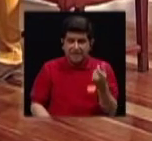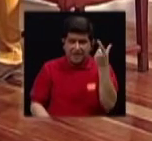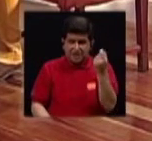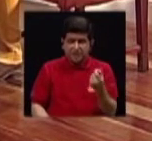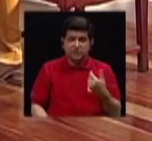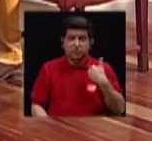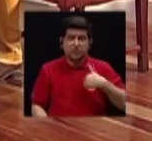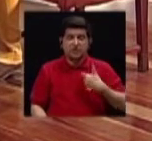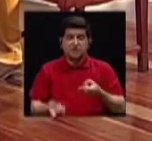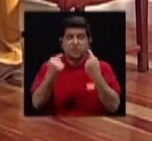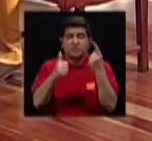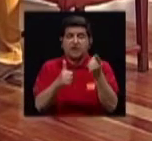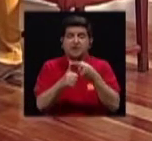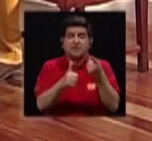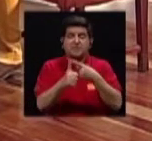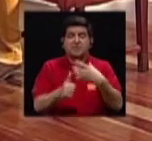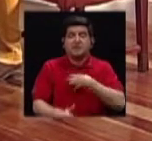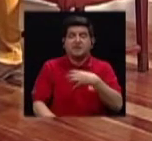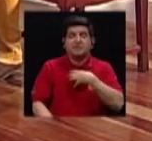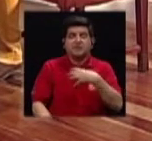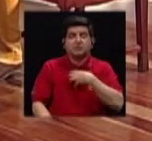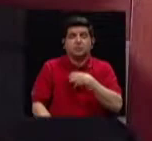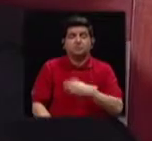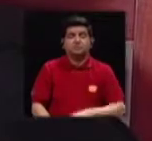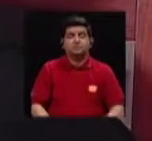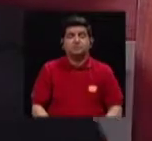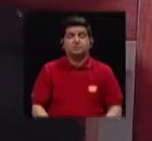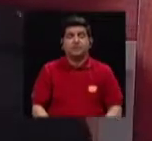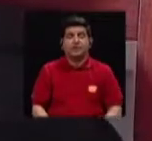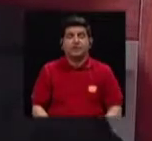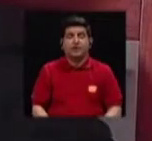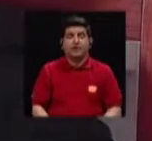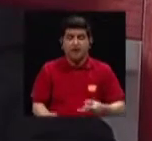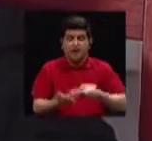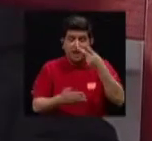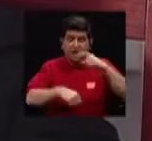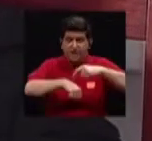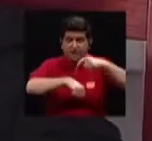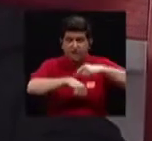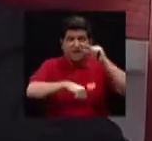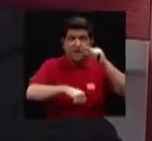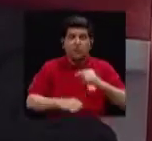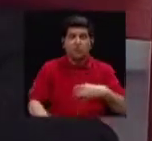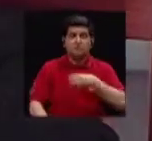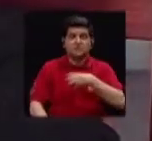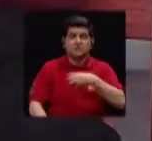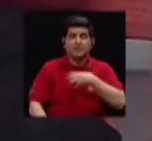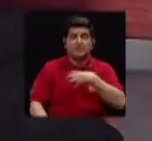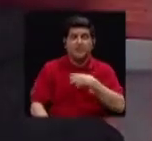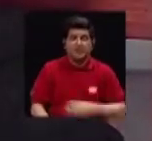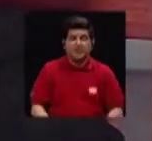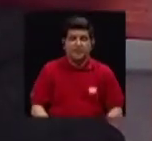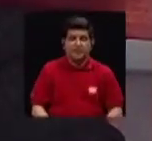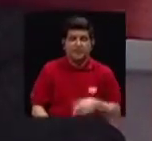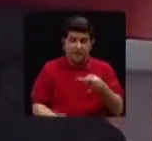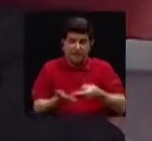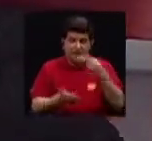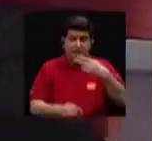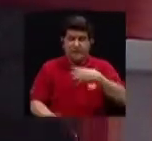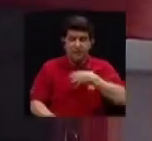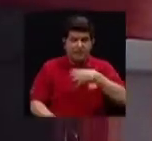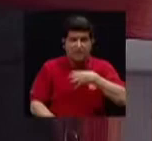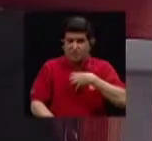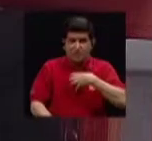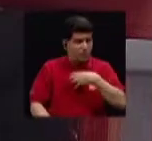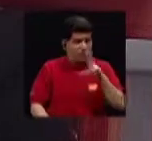viene con la primera apelación. Entonces el monto provisional se apela, cuando el monto provisional no debería tener apelación,